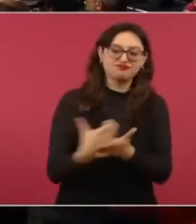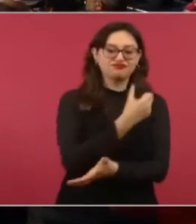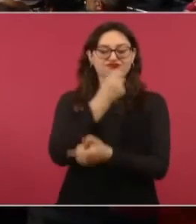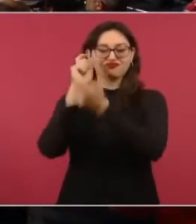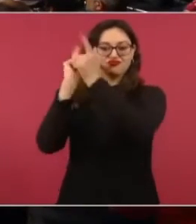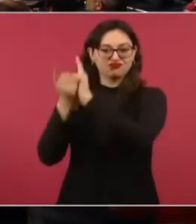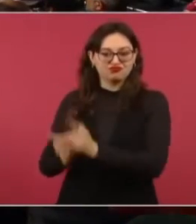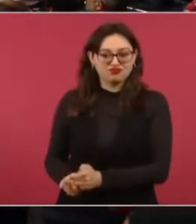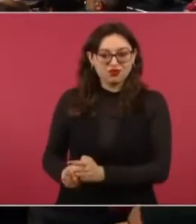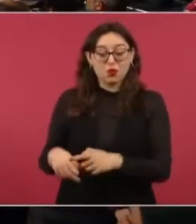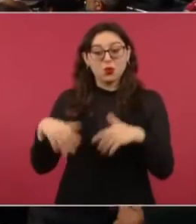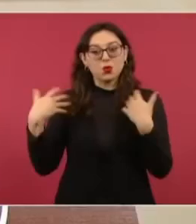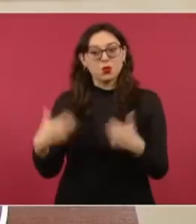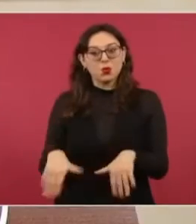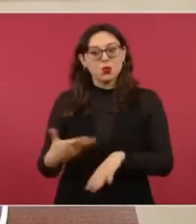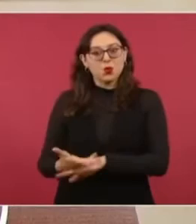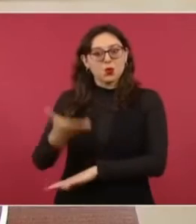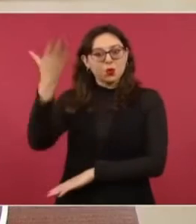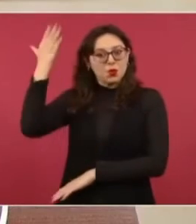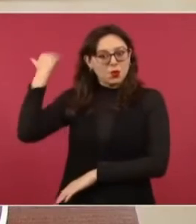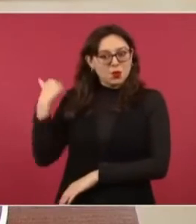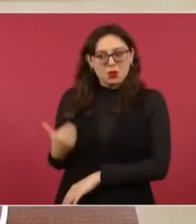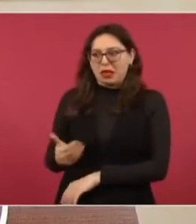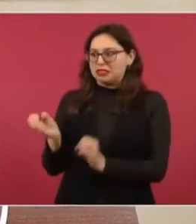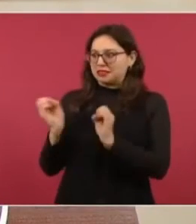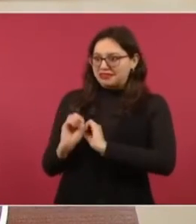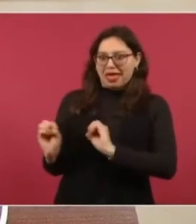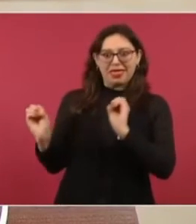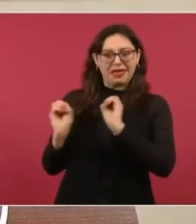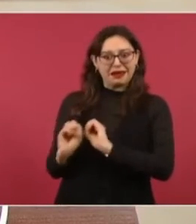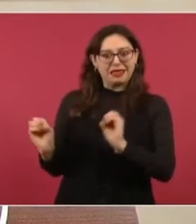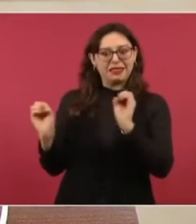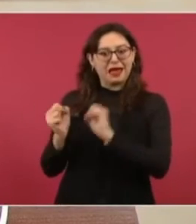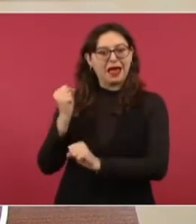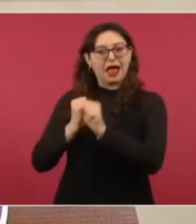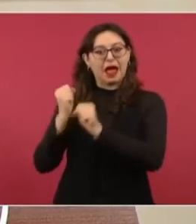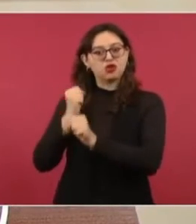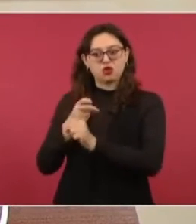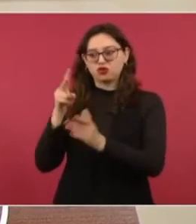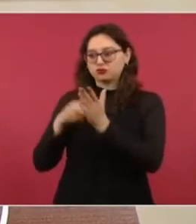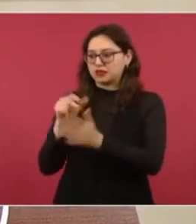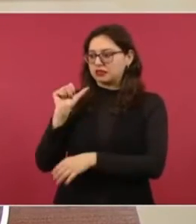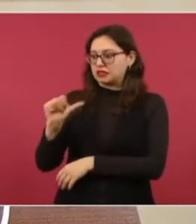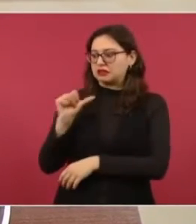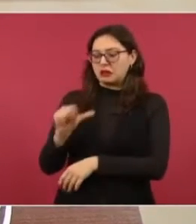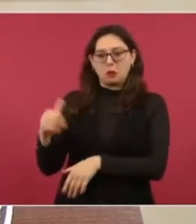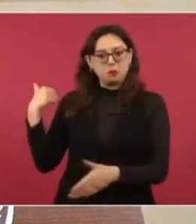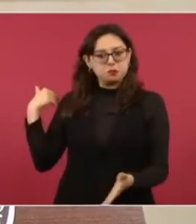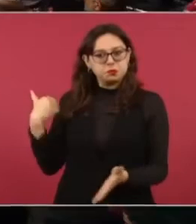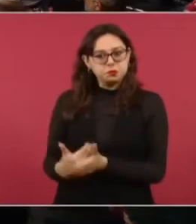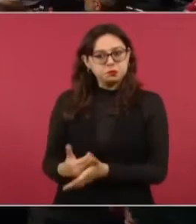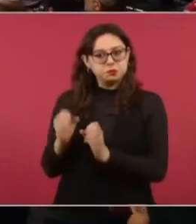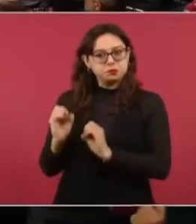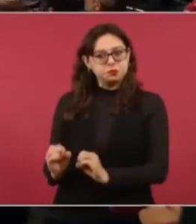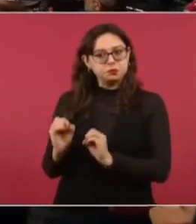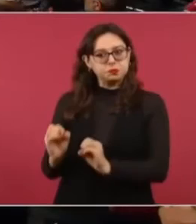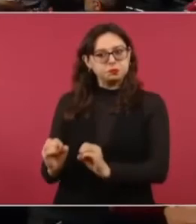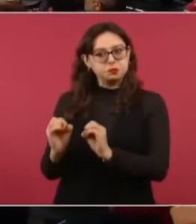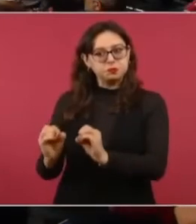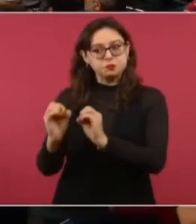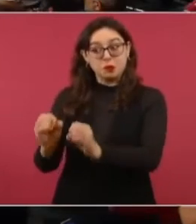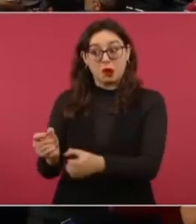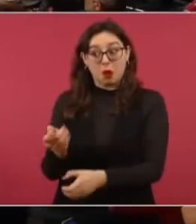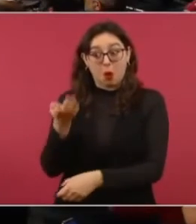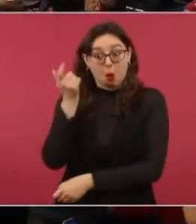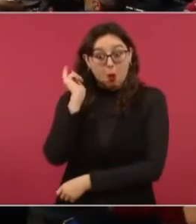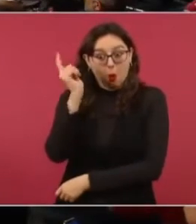se consigue en una Serie del Caribe para nuestro país desde el año 2016 con los Venados de Mazatlán. Usted y yo